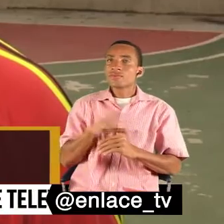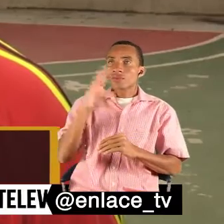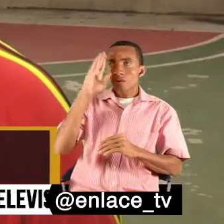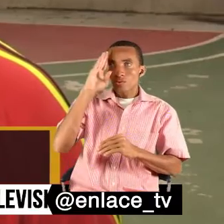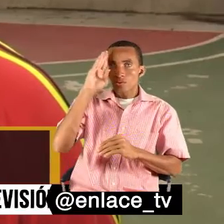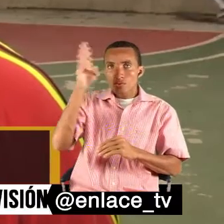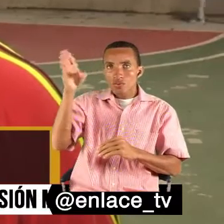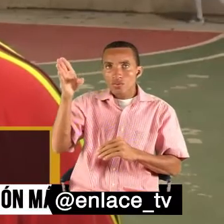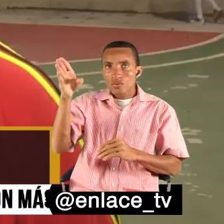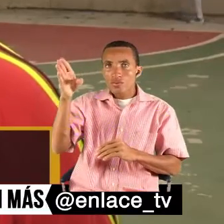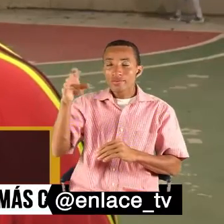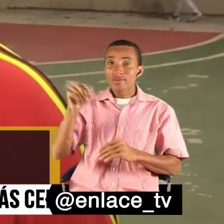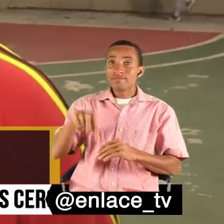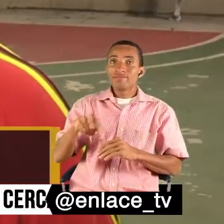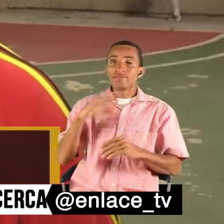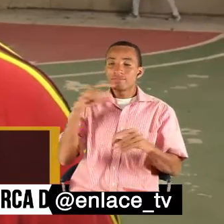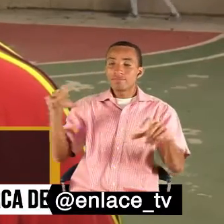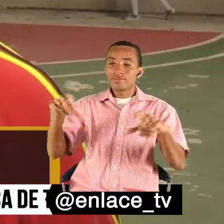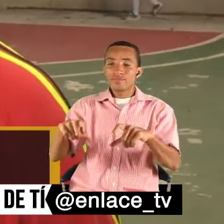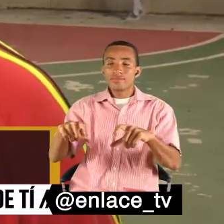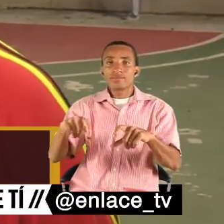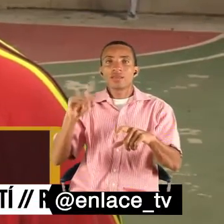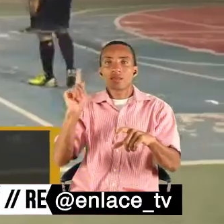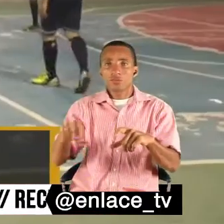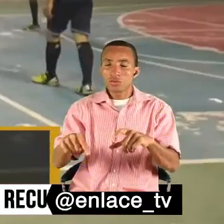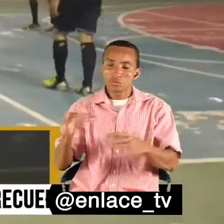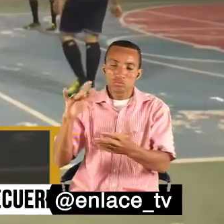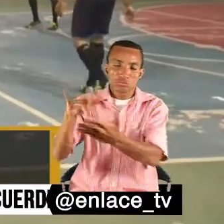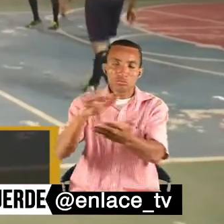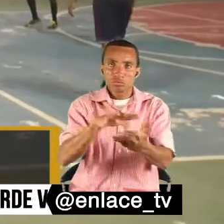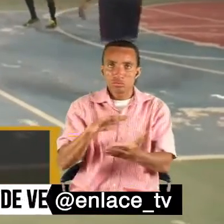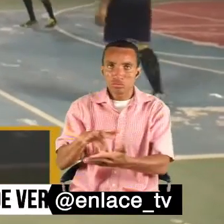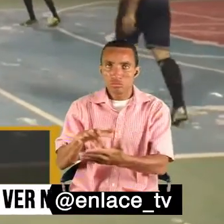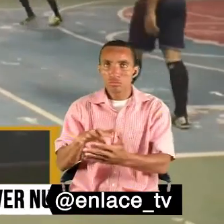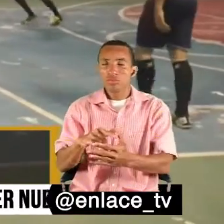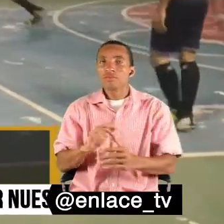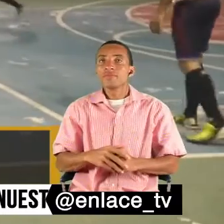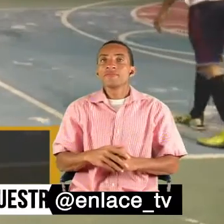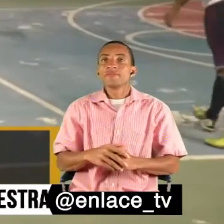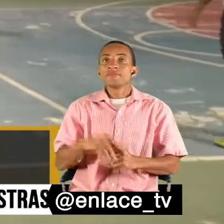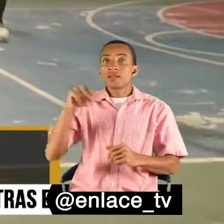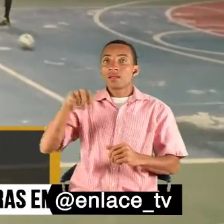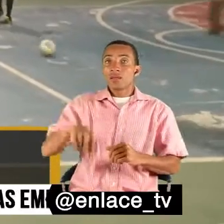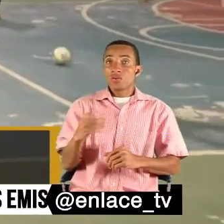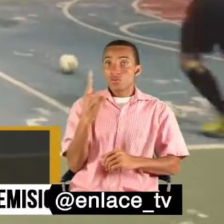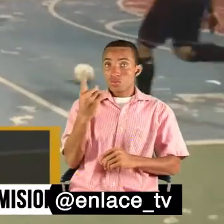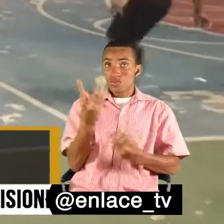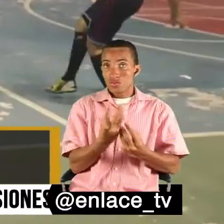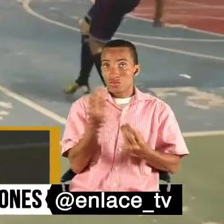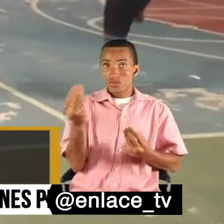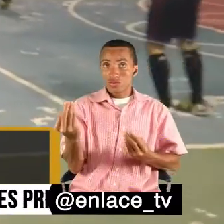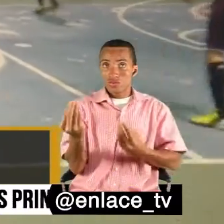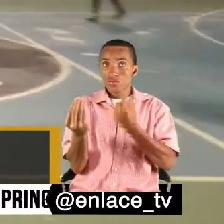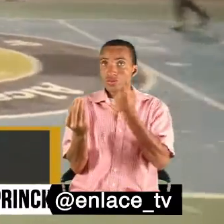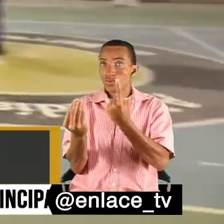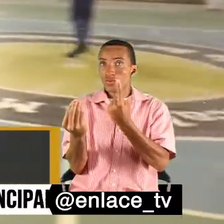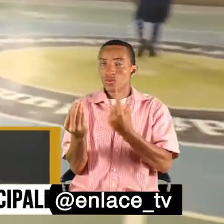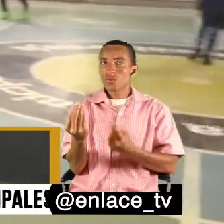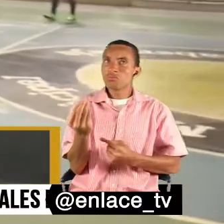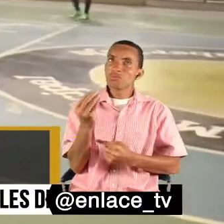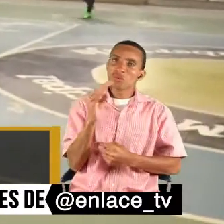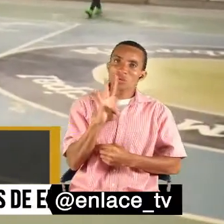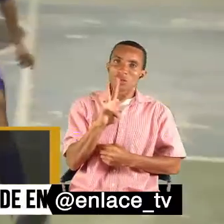equipo profesional de microfútbol, todos están participando en este evento. Hay un equipo que aglutina 4 o 5